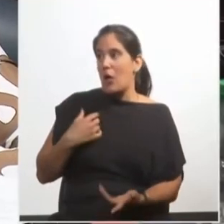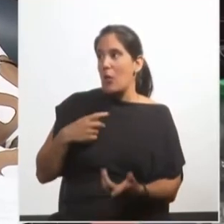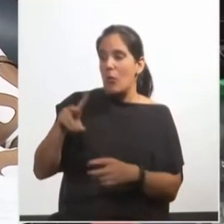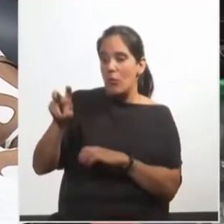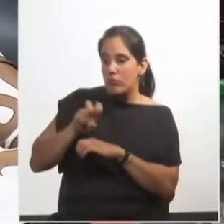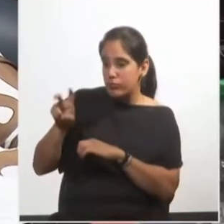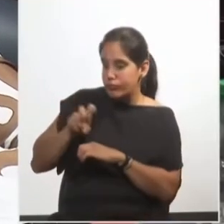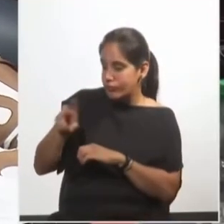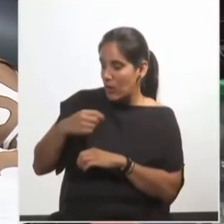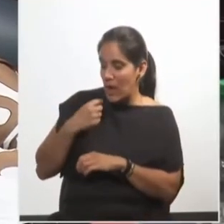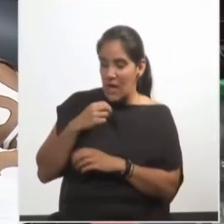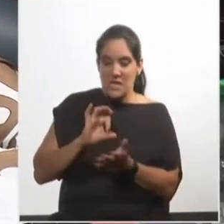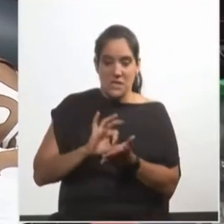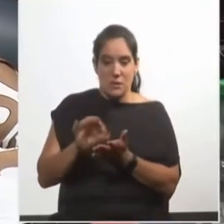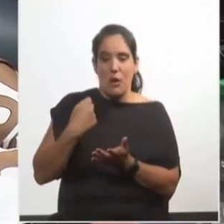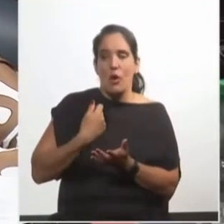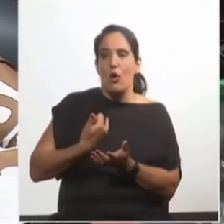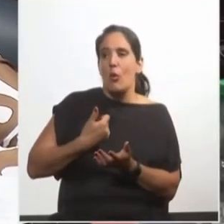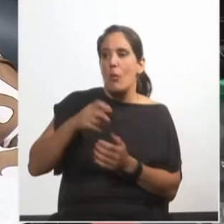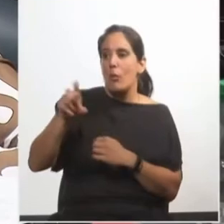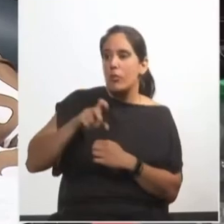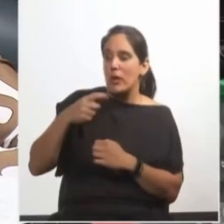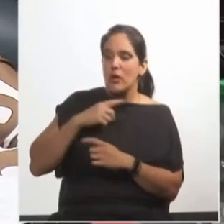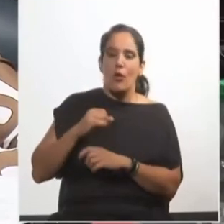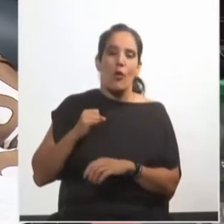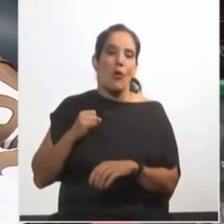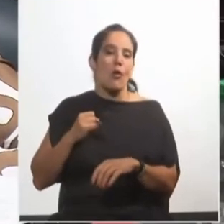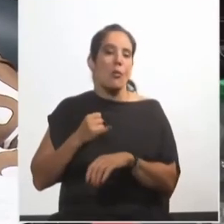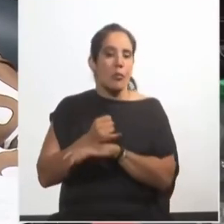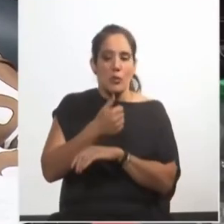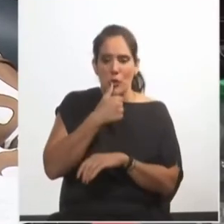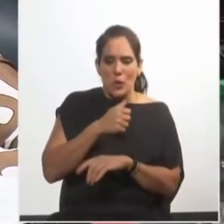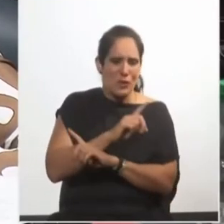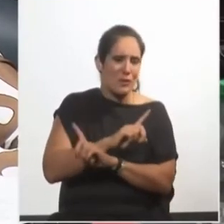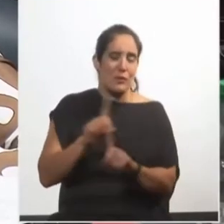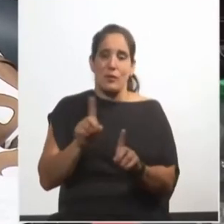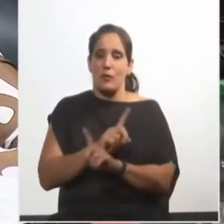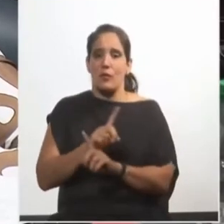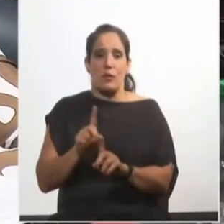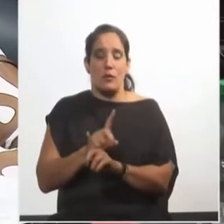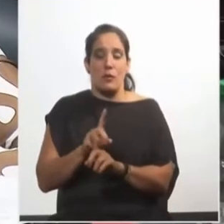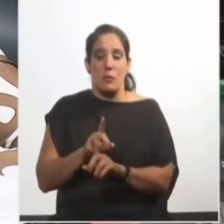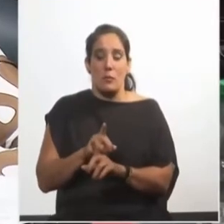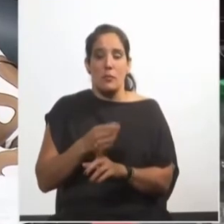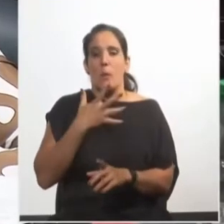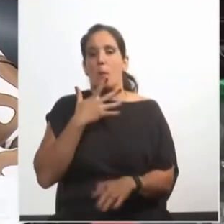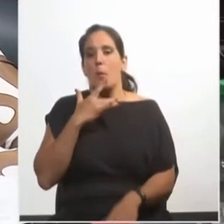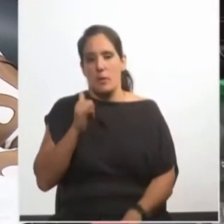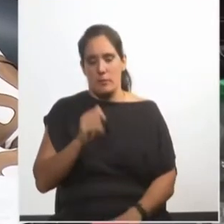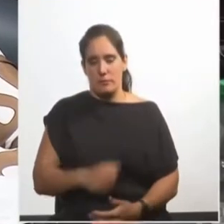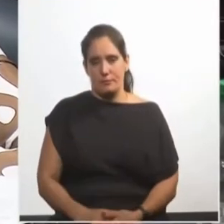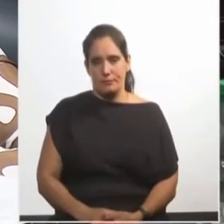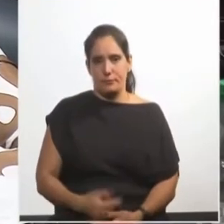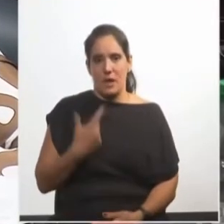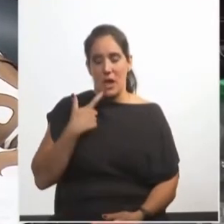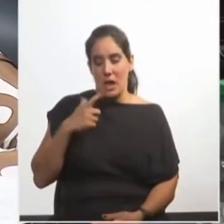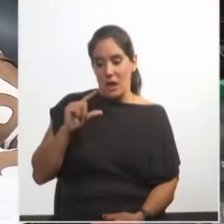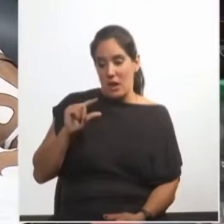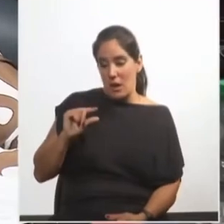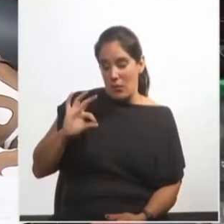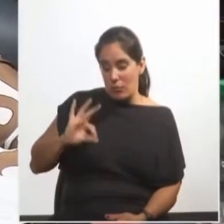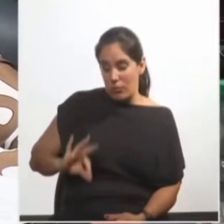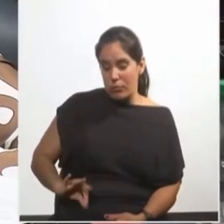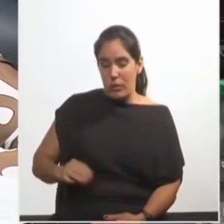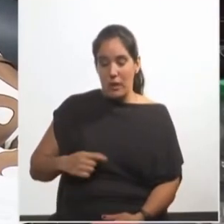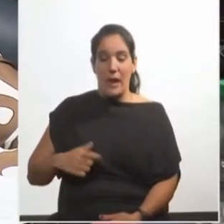corrige ninguna de las inequidades existentes en relación con el financiamiento del sistema. Por ejemplo, el bajo nivel de los